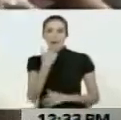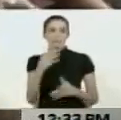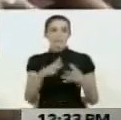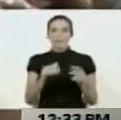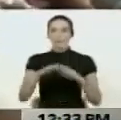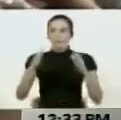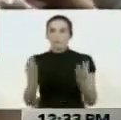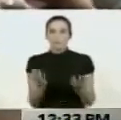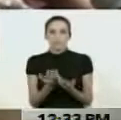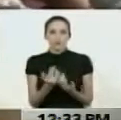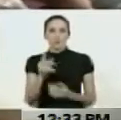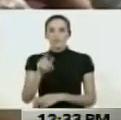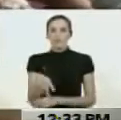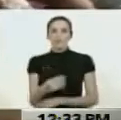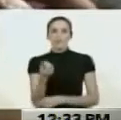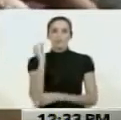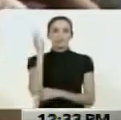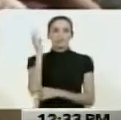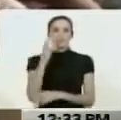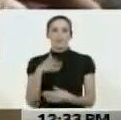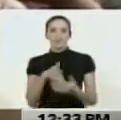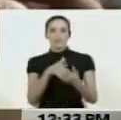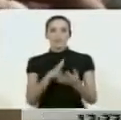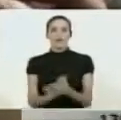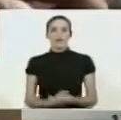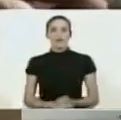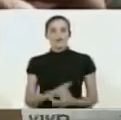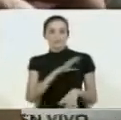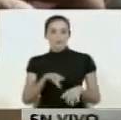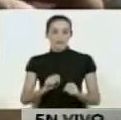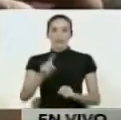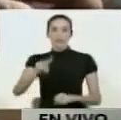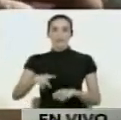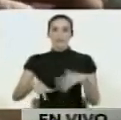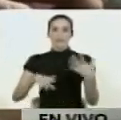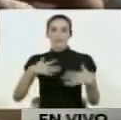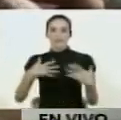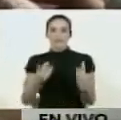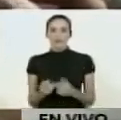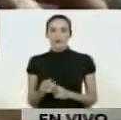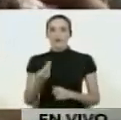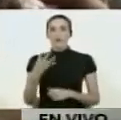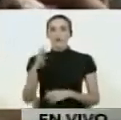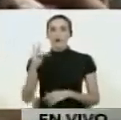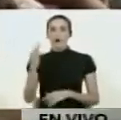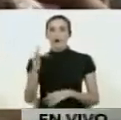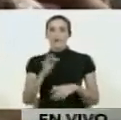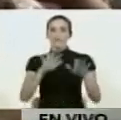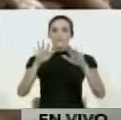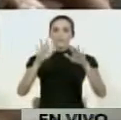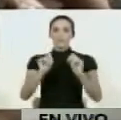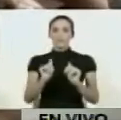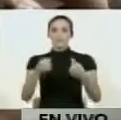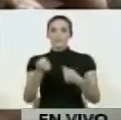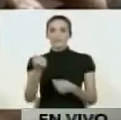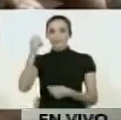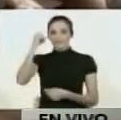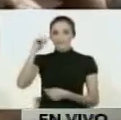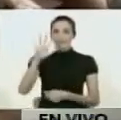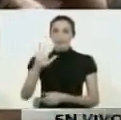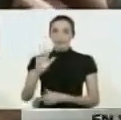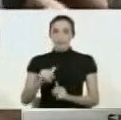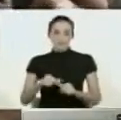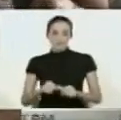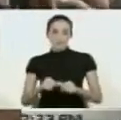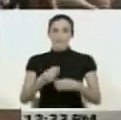mundo, un foro antiimperialista, y también las actividades del cuartel de la montaña, que comenzaron el 5, se siguen